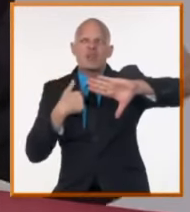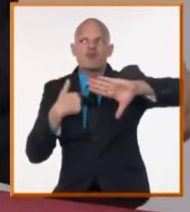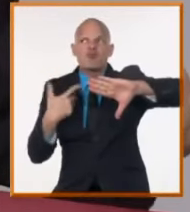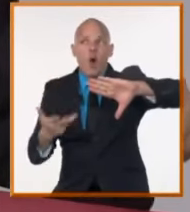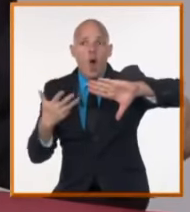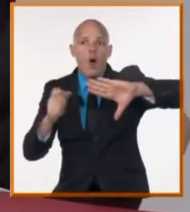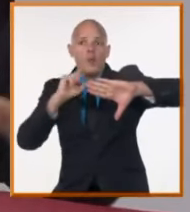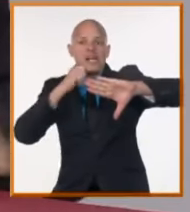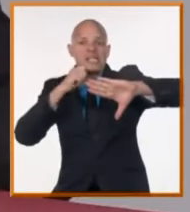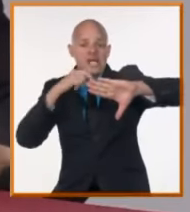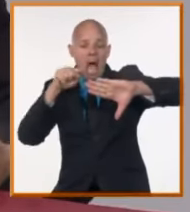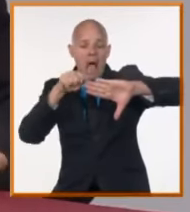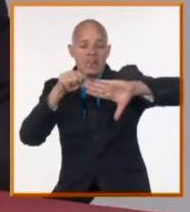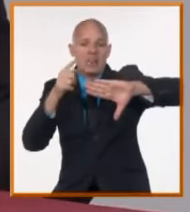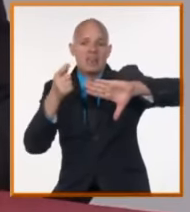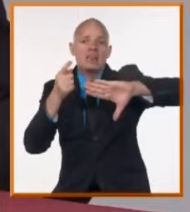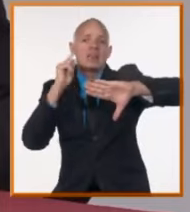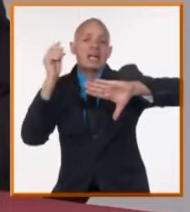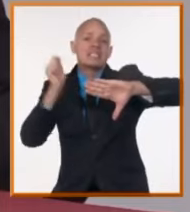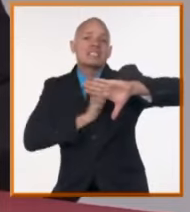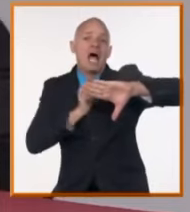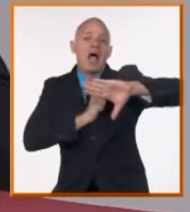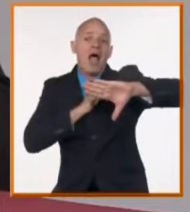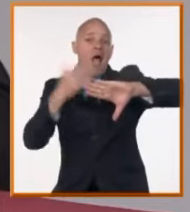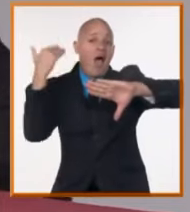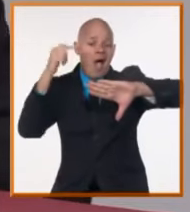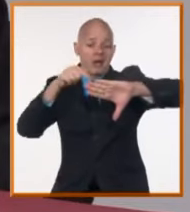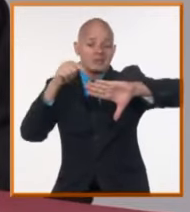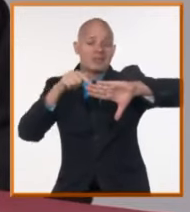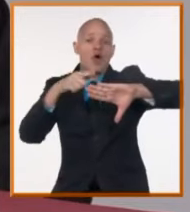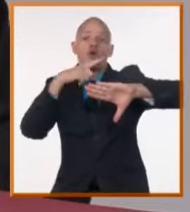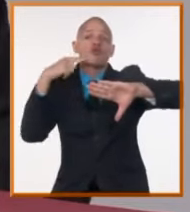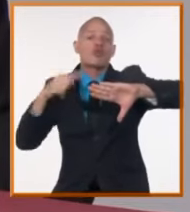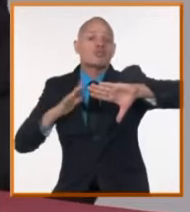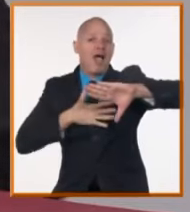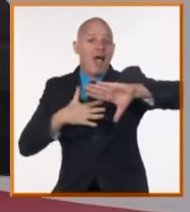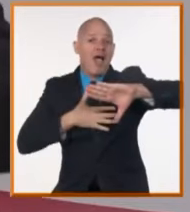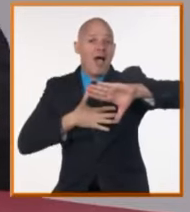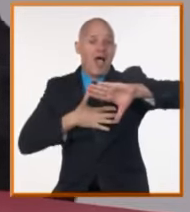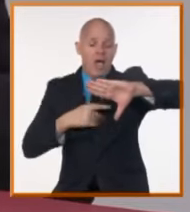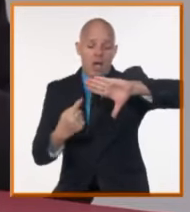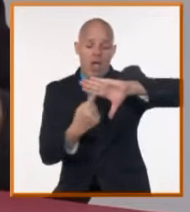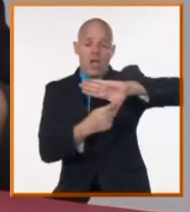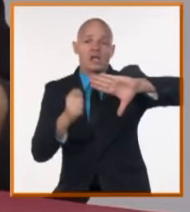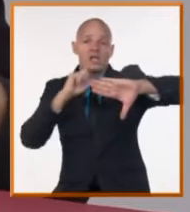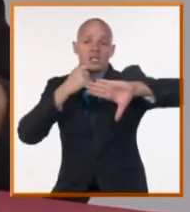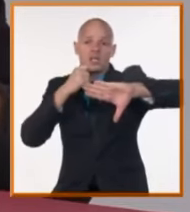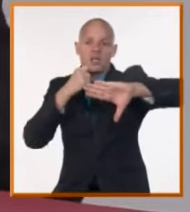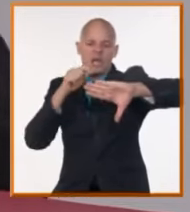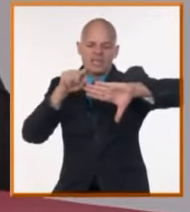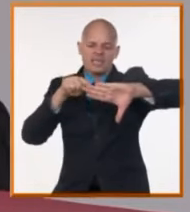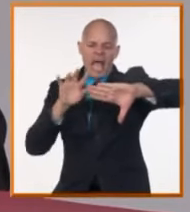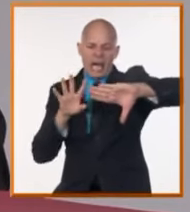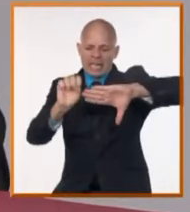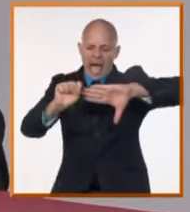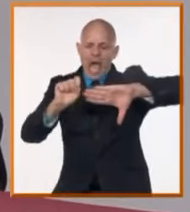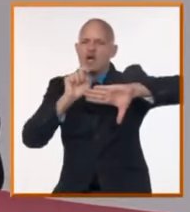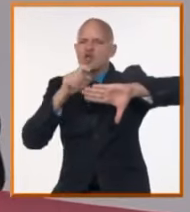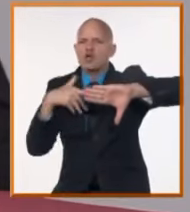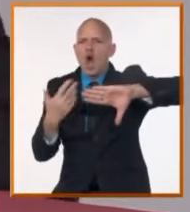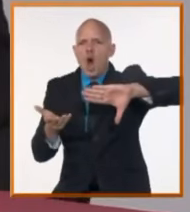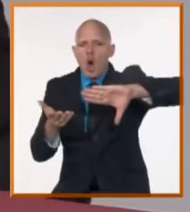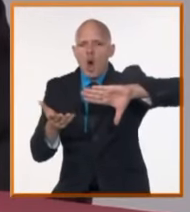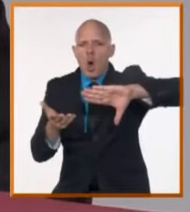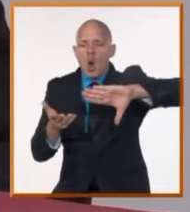1821, la independencia en 1821, pero están en guerra. Y España todavía se siente dueña de eso. Y